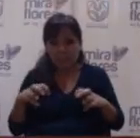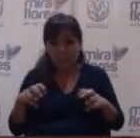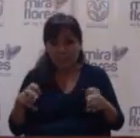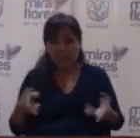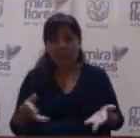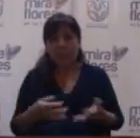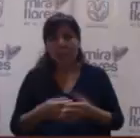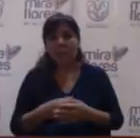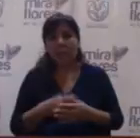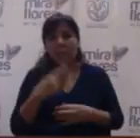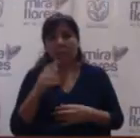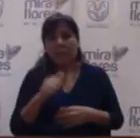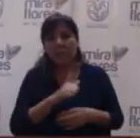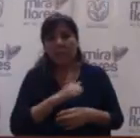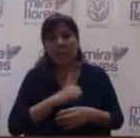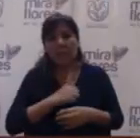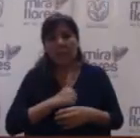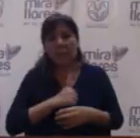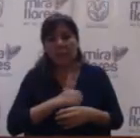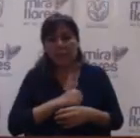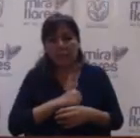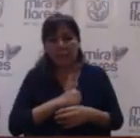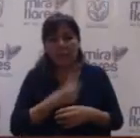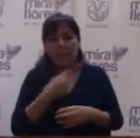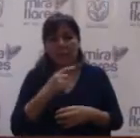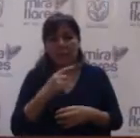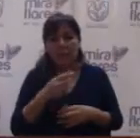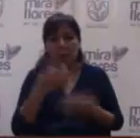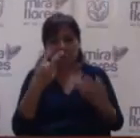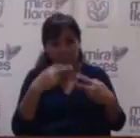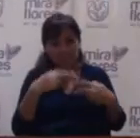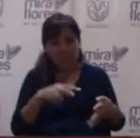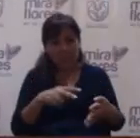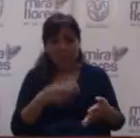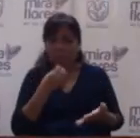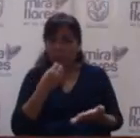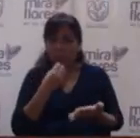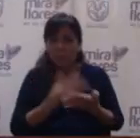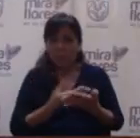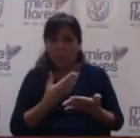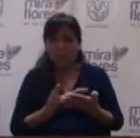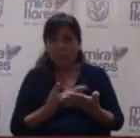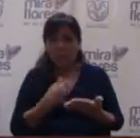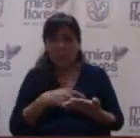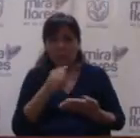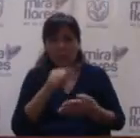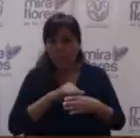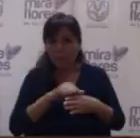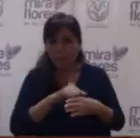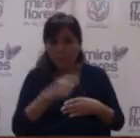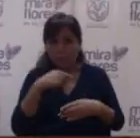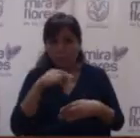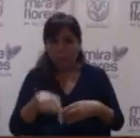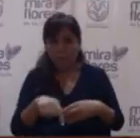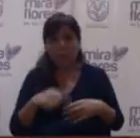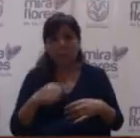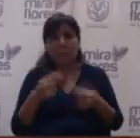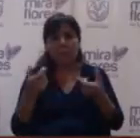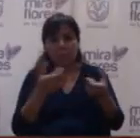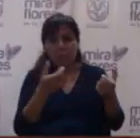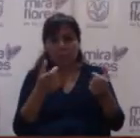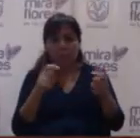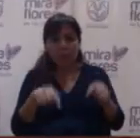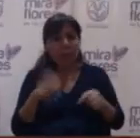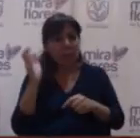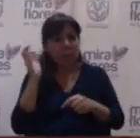Canadá hace unos días atrás ha calificado esto como una práctica muy provechosa. De hecho, hoy día, si